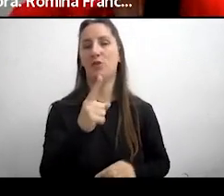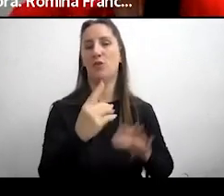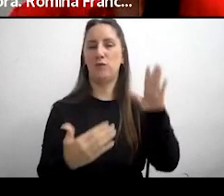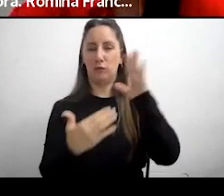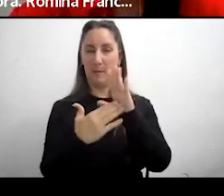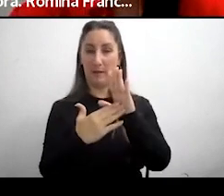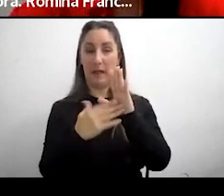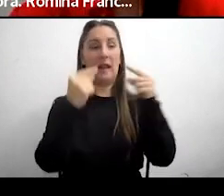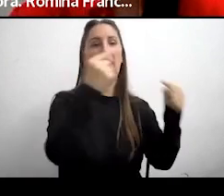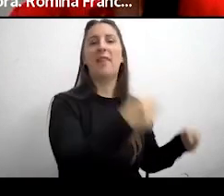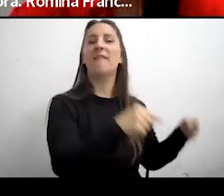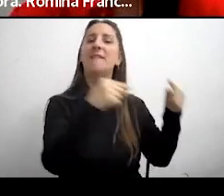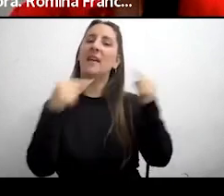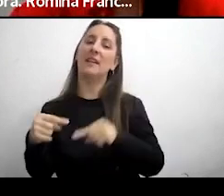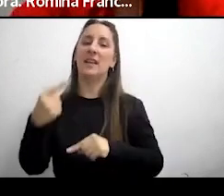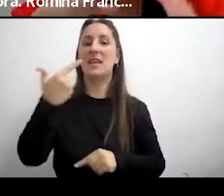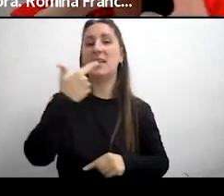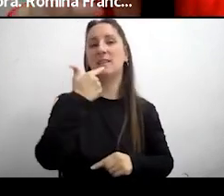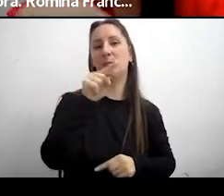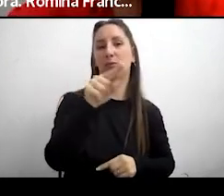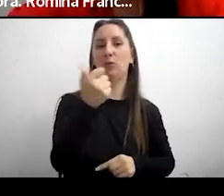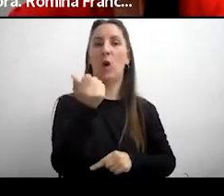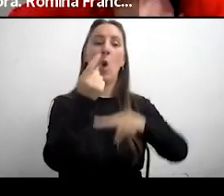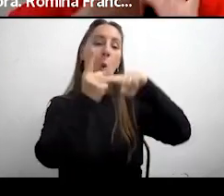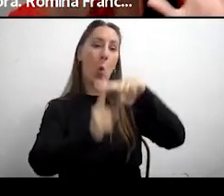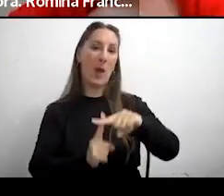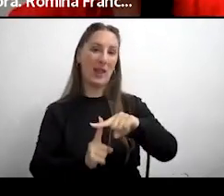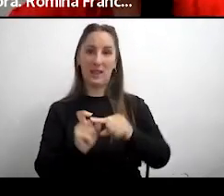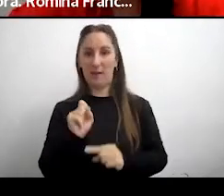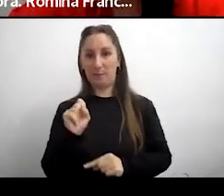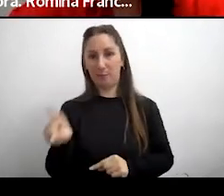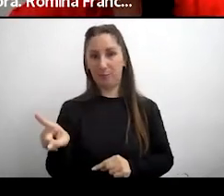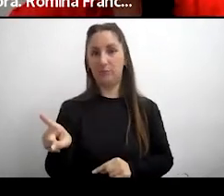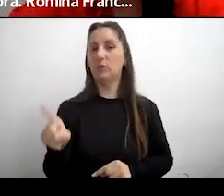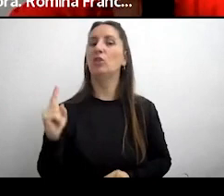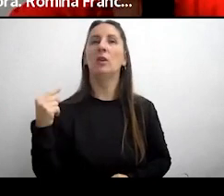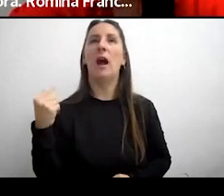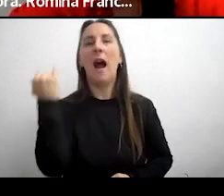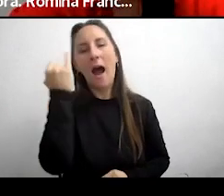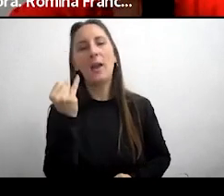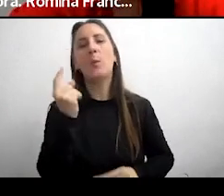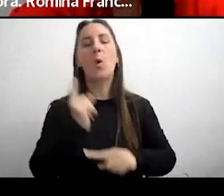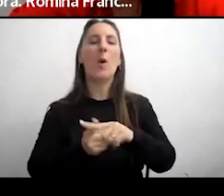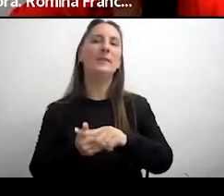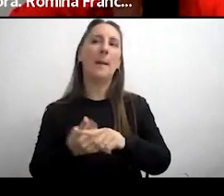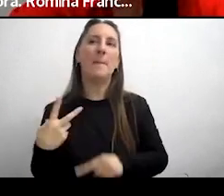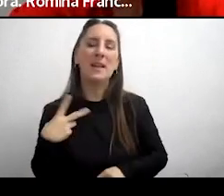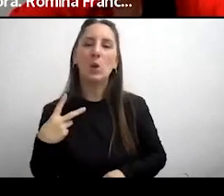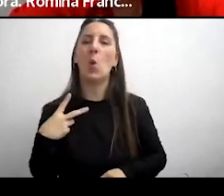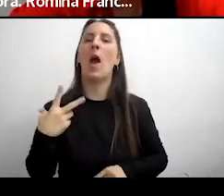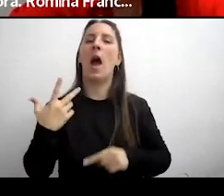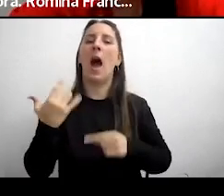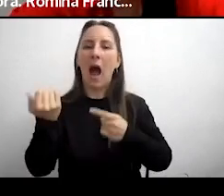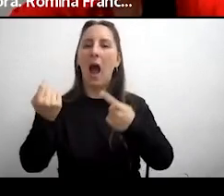quizás con una SA, las cuentas particulares que tienen todo un